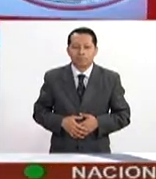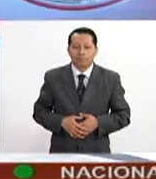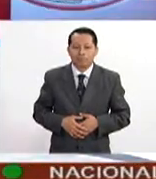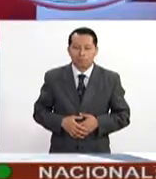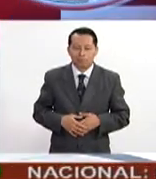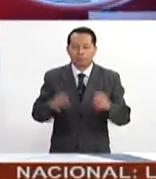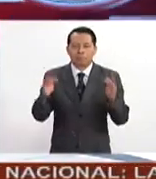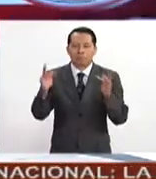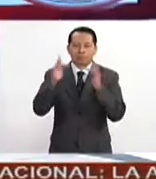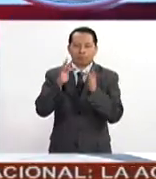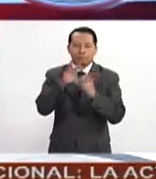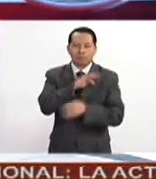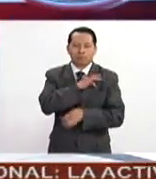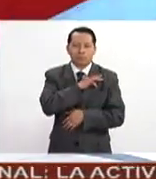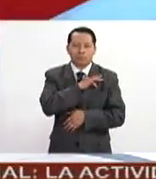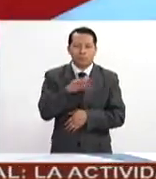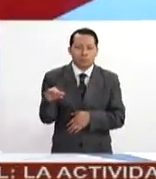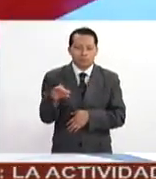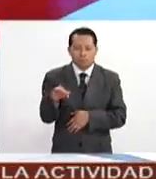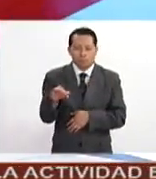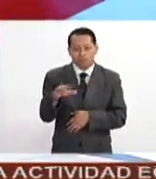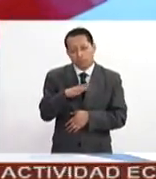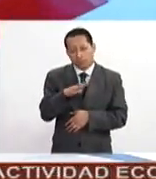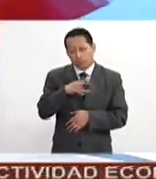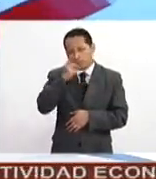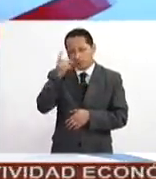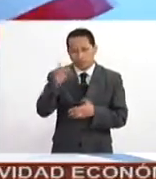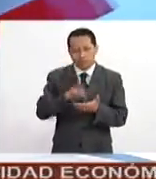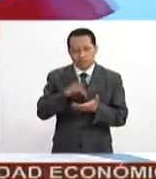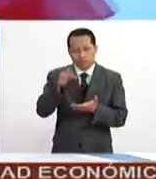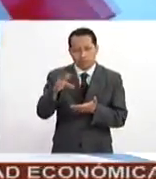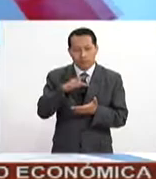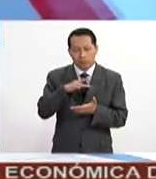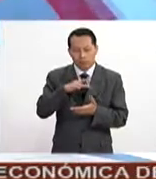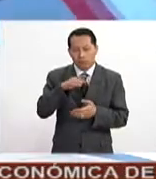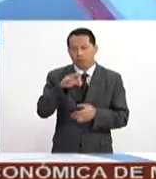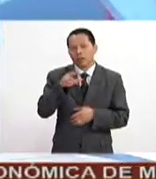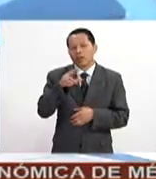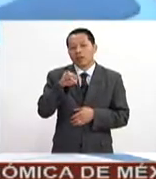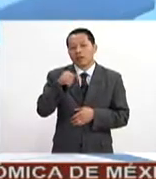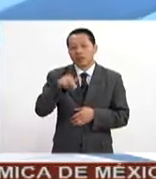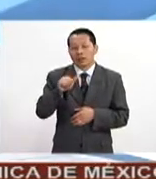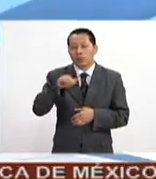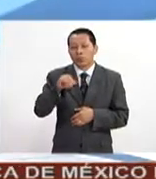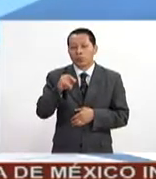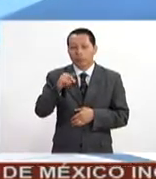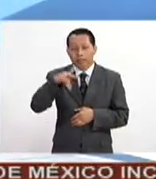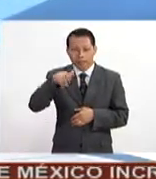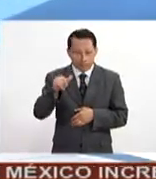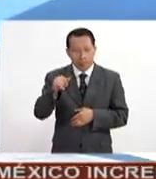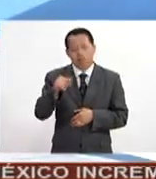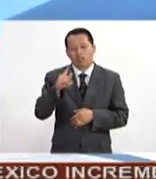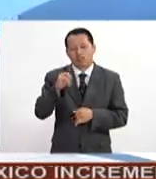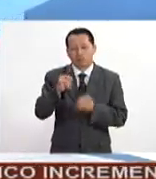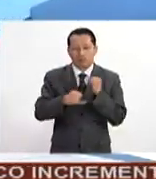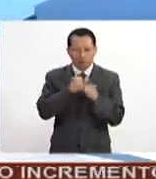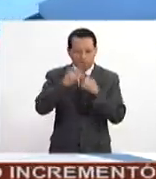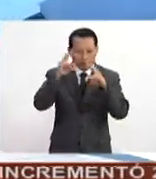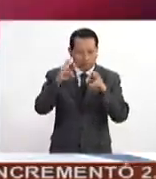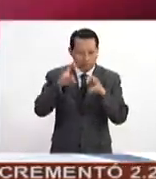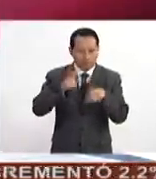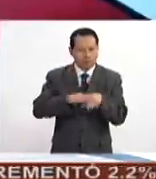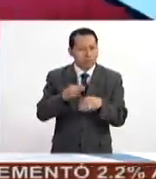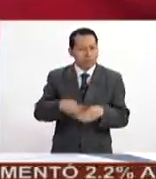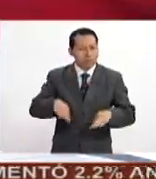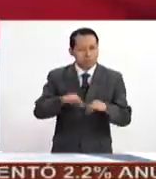Nos enlazamos y le damos pues las gracias precisamente a Rina Musali. Ella es una de las internacionalistas más destacadas en nuestro país, para